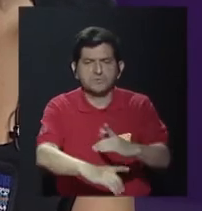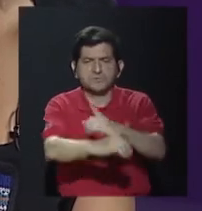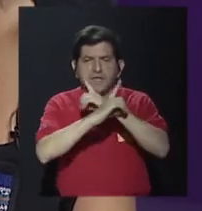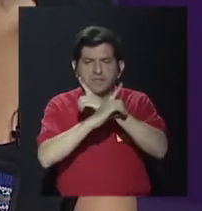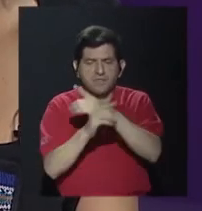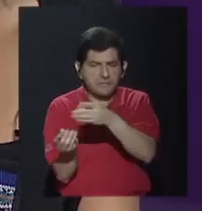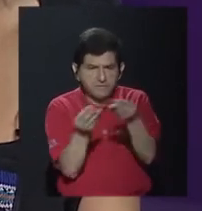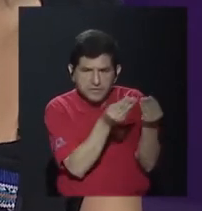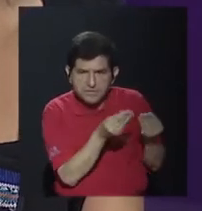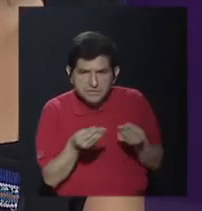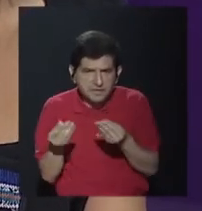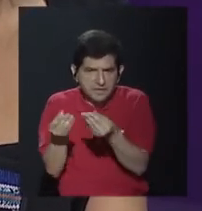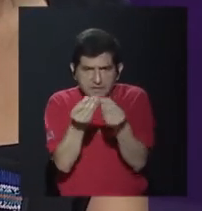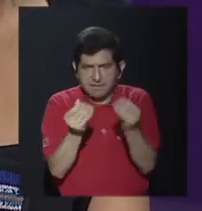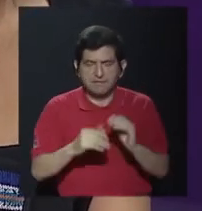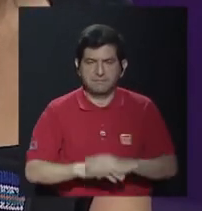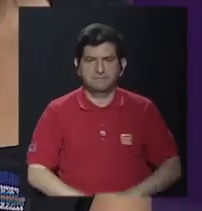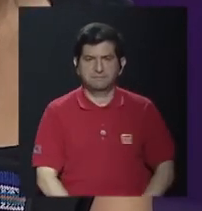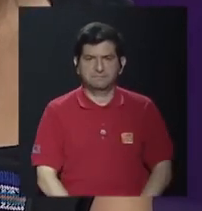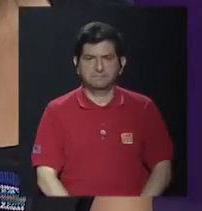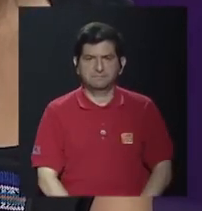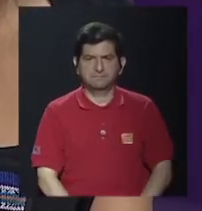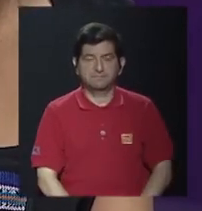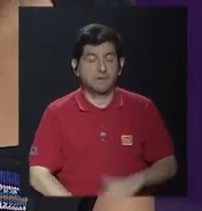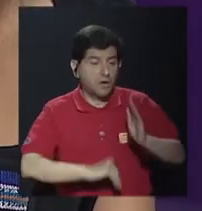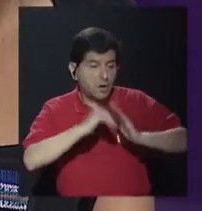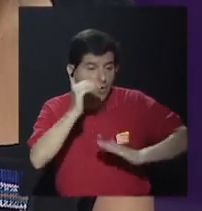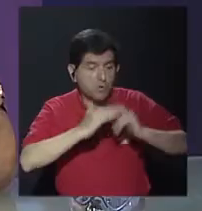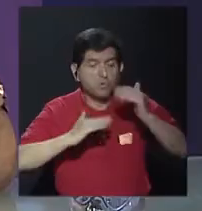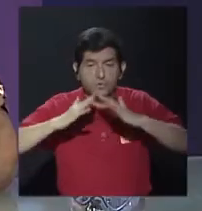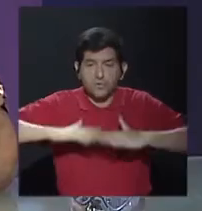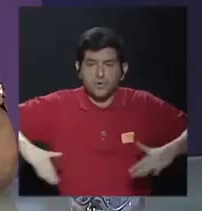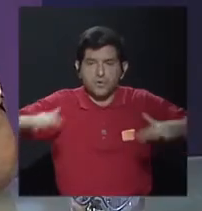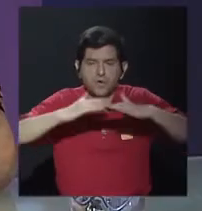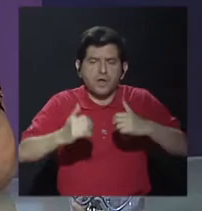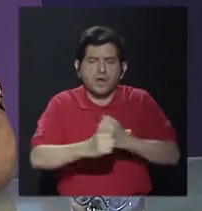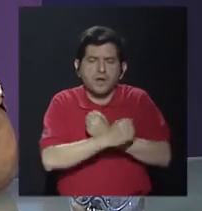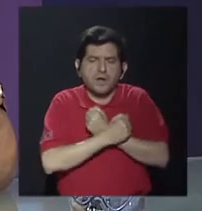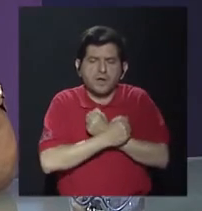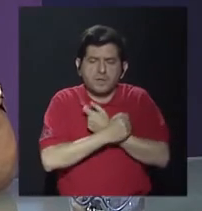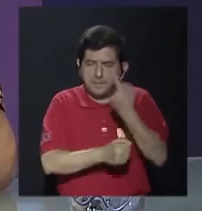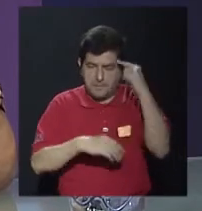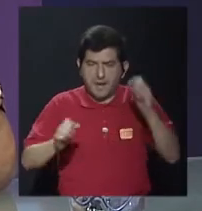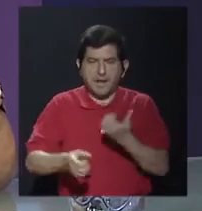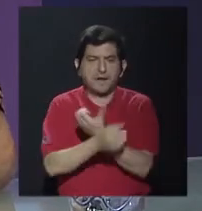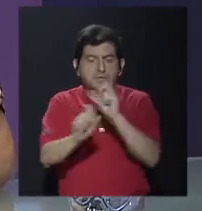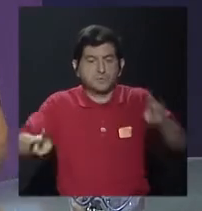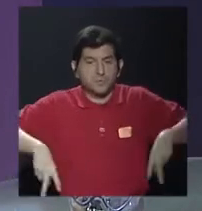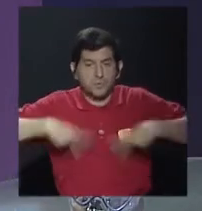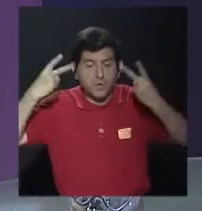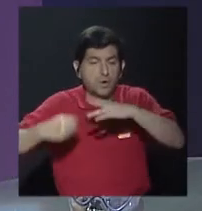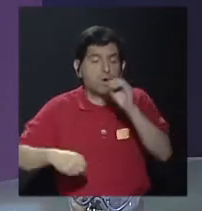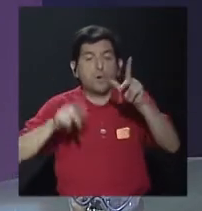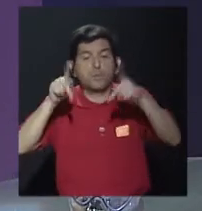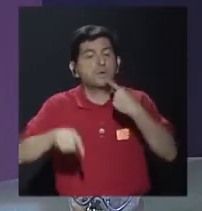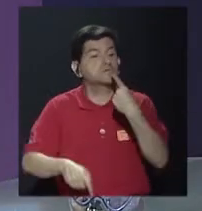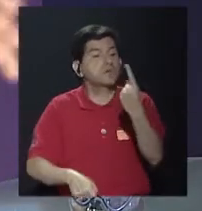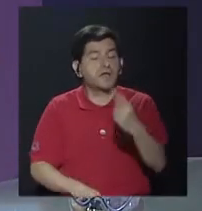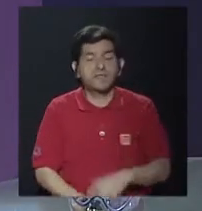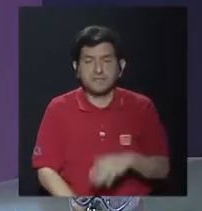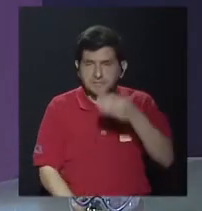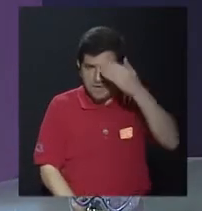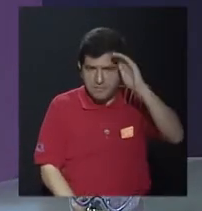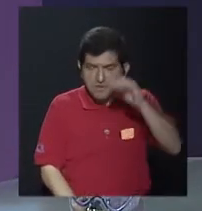por ejemplo, ¿verdad? Construir espacios amorosos para la sobrevivencia, por ejemplo. O alguien nos decía en Facebook,